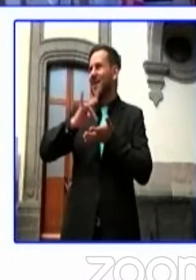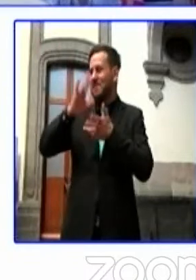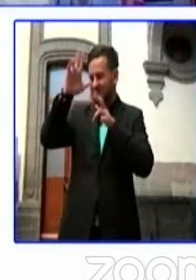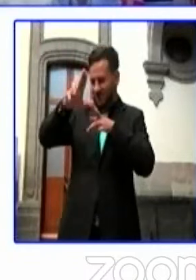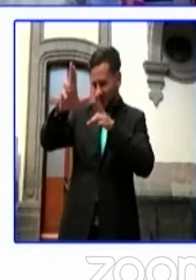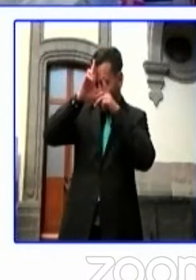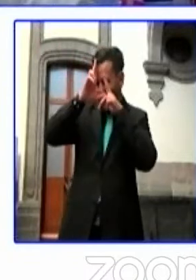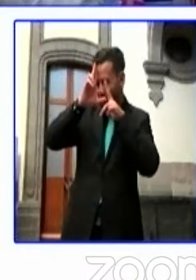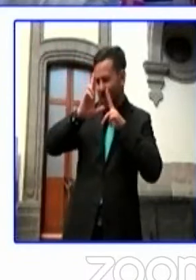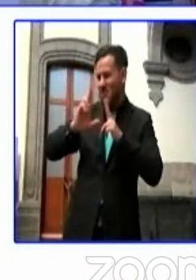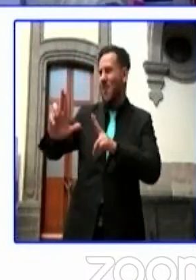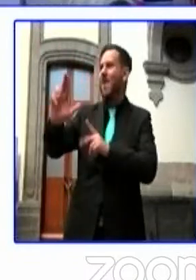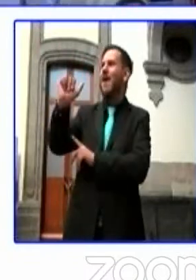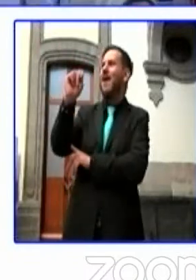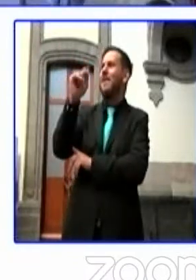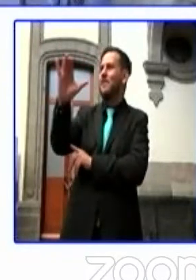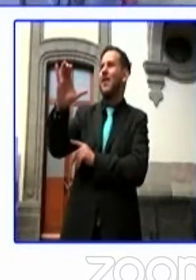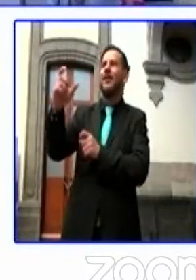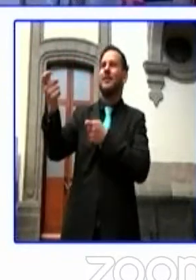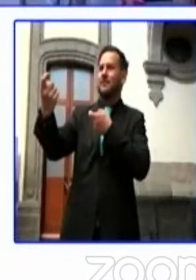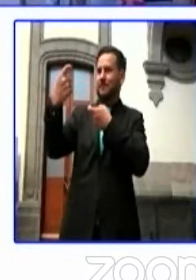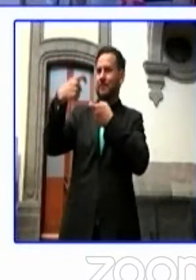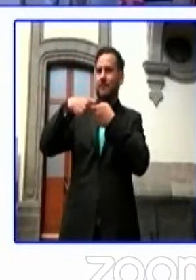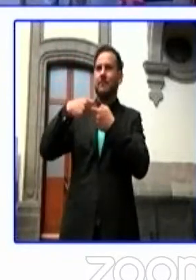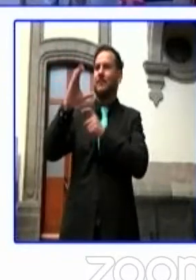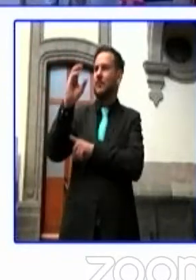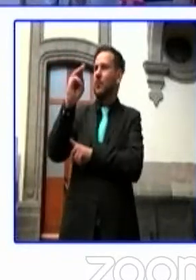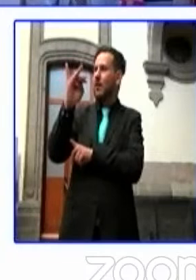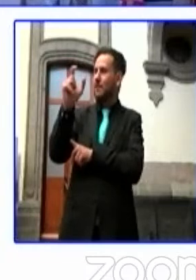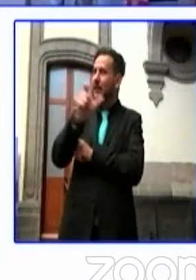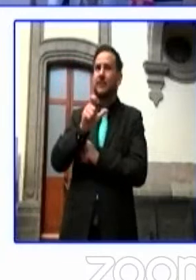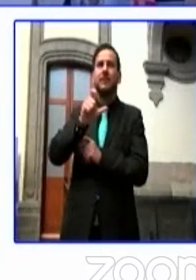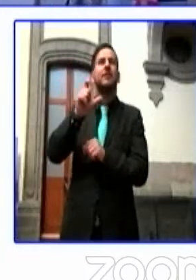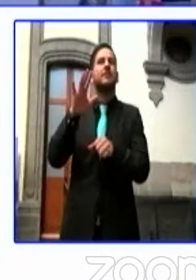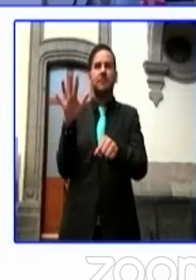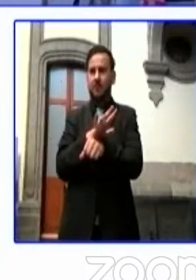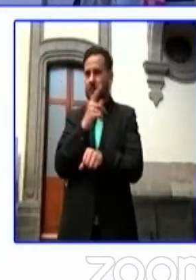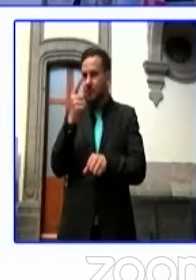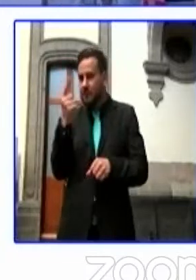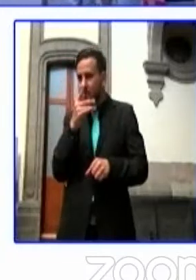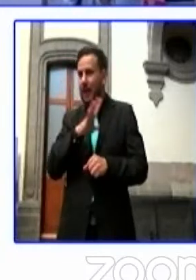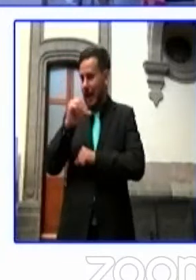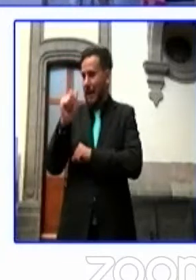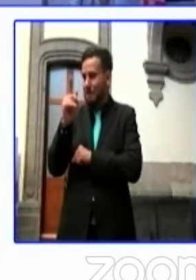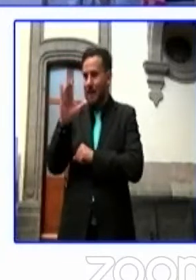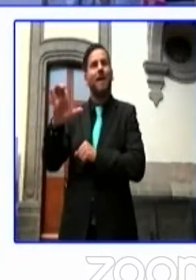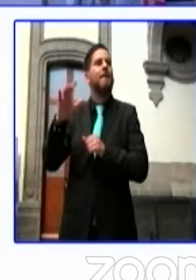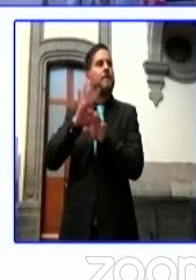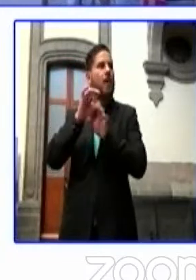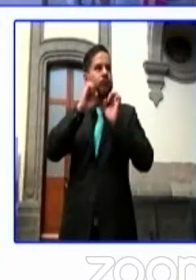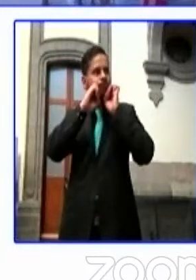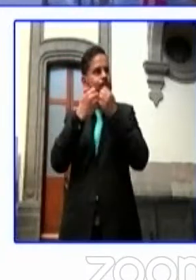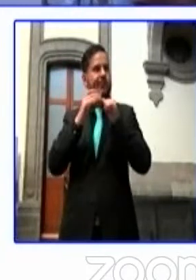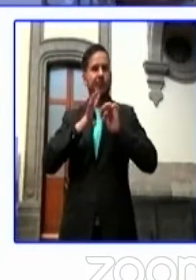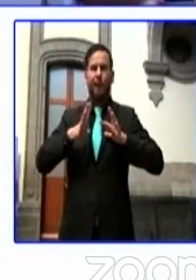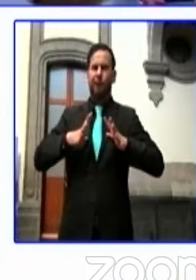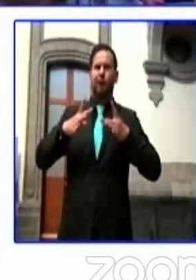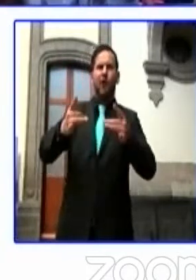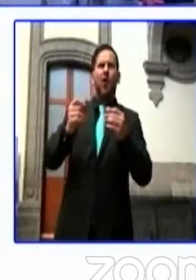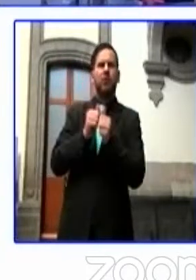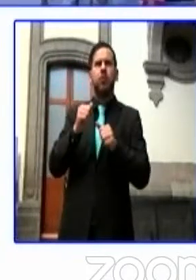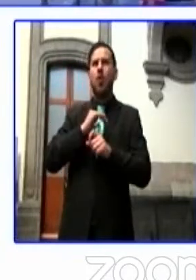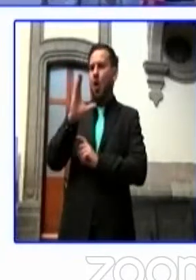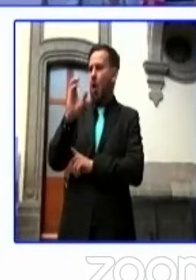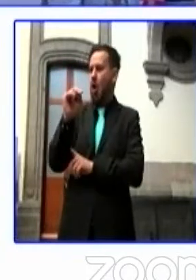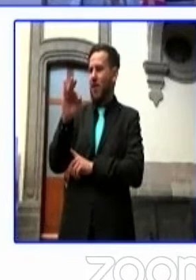volver a tener a APAC de regreso en COAMEX, porque de verdad, además, APAC fue una de nuestras organizaciones fundadoras junto con